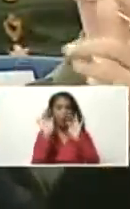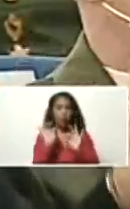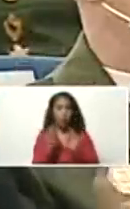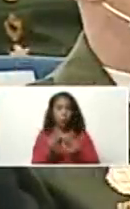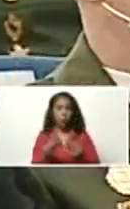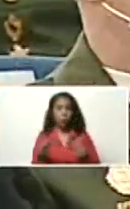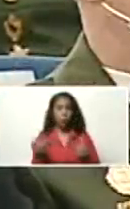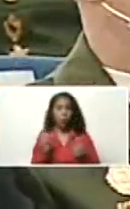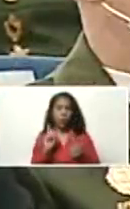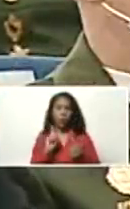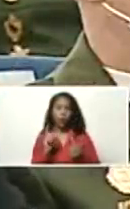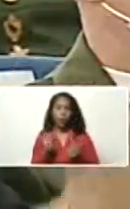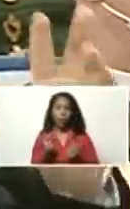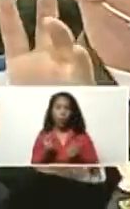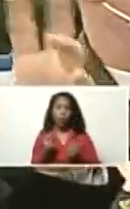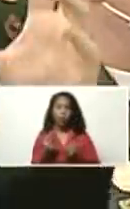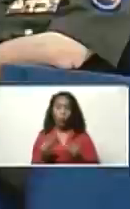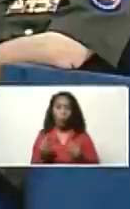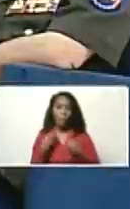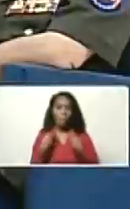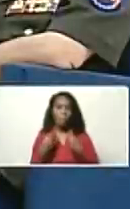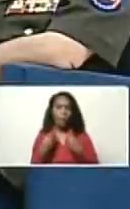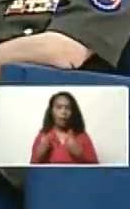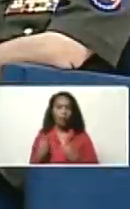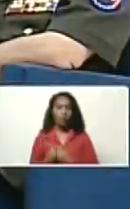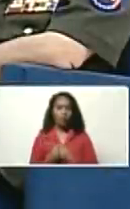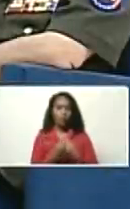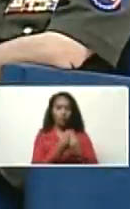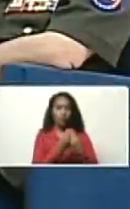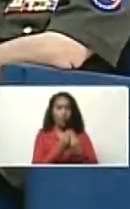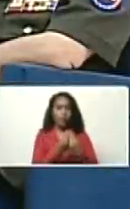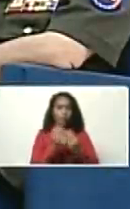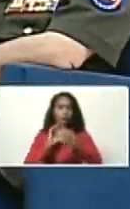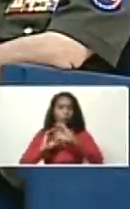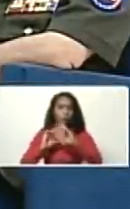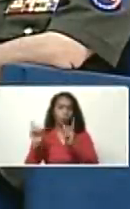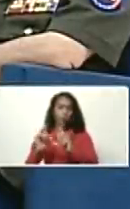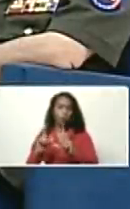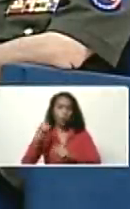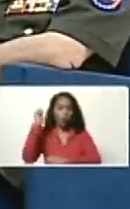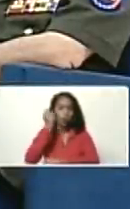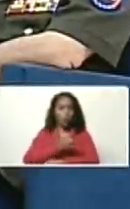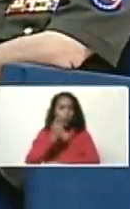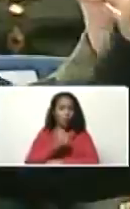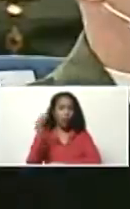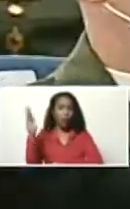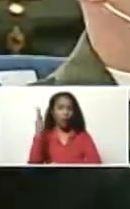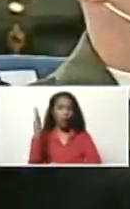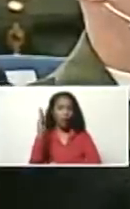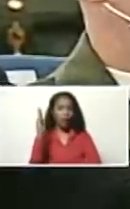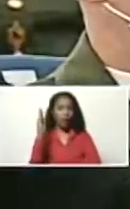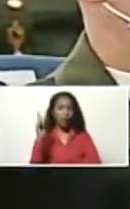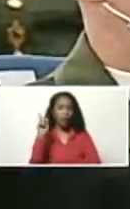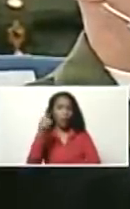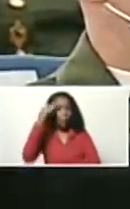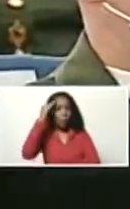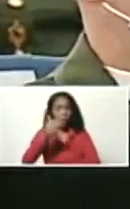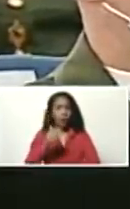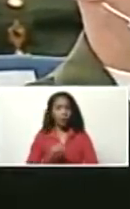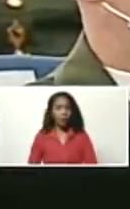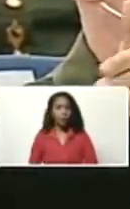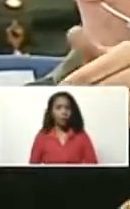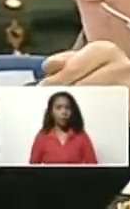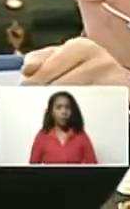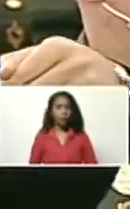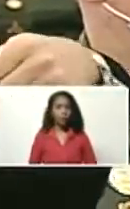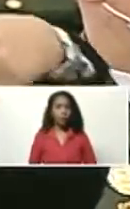sutiles y no tan sutiles para acompañar desde los medios, desde los tribunales, desde la iglesia, desde los militares,